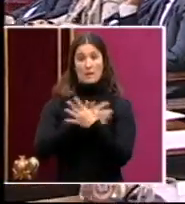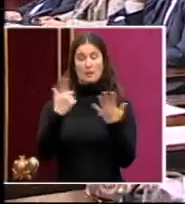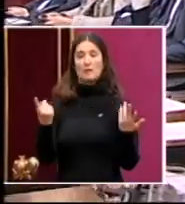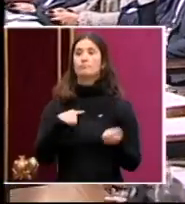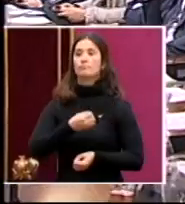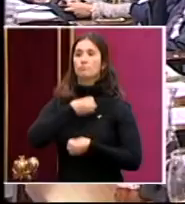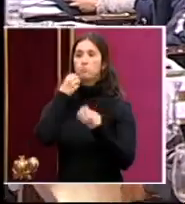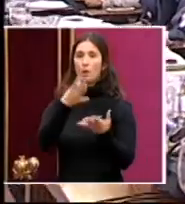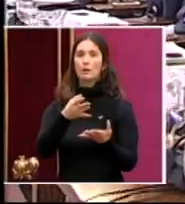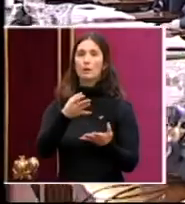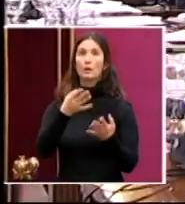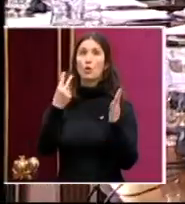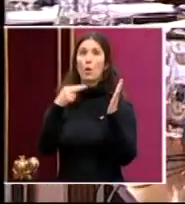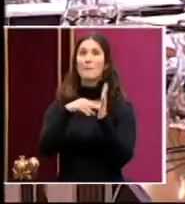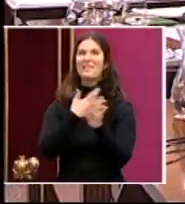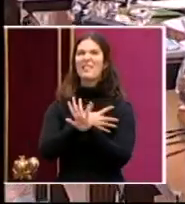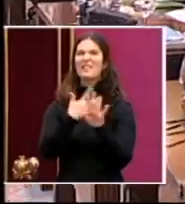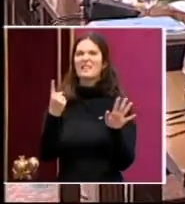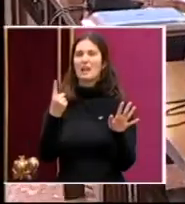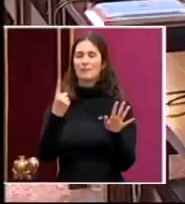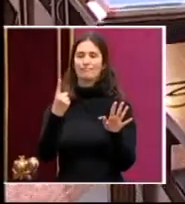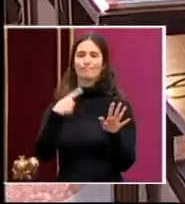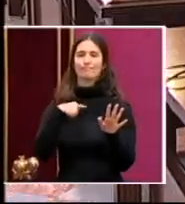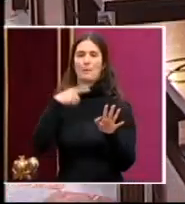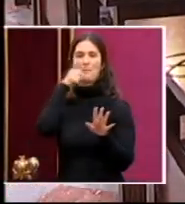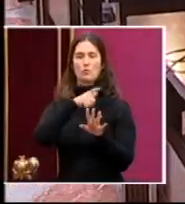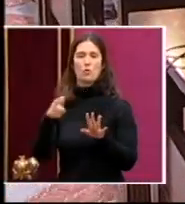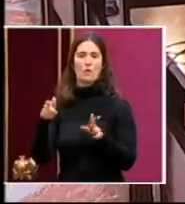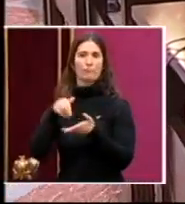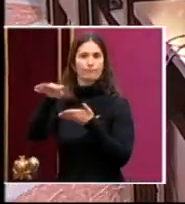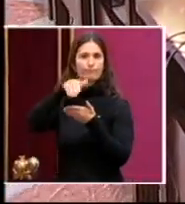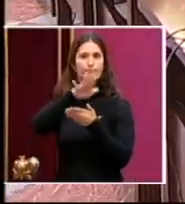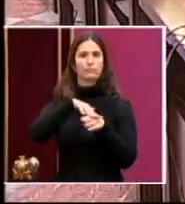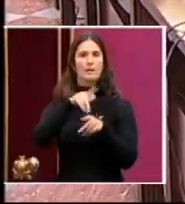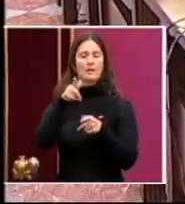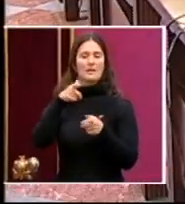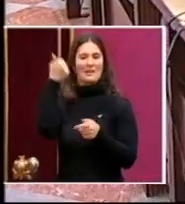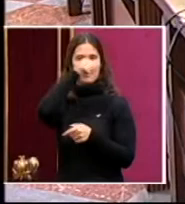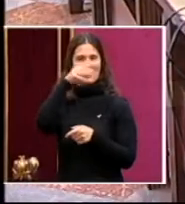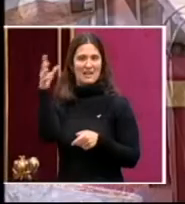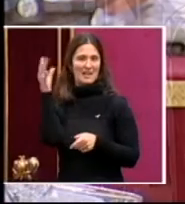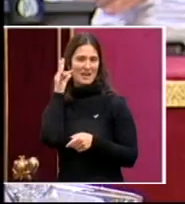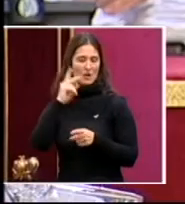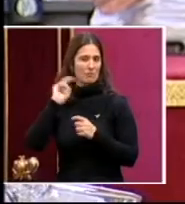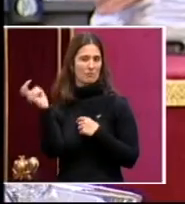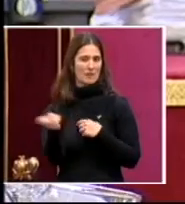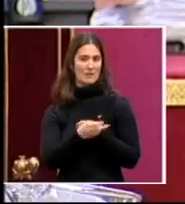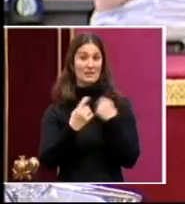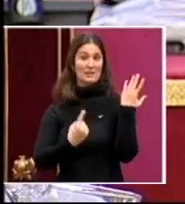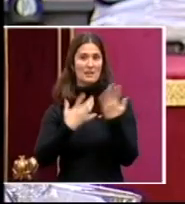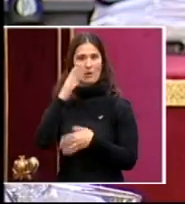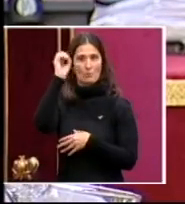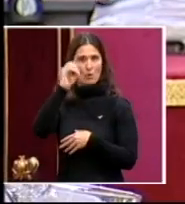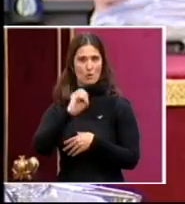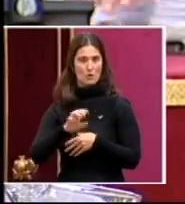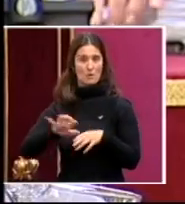revela 2016 homicidios reportados de personas trans y de género diverso en 65 países en el mundo, entre el 1 de enero del